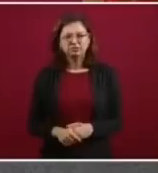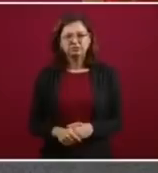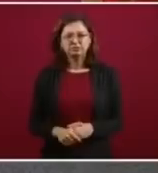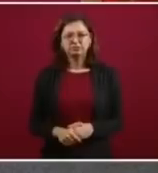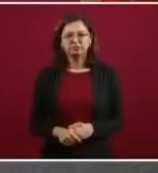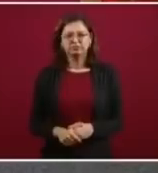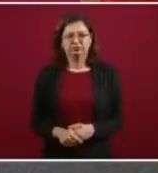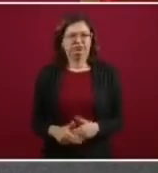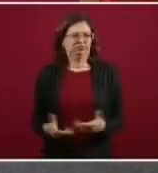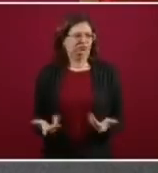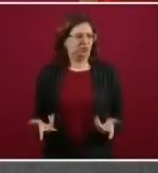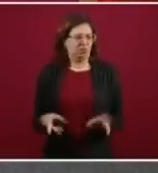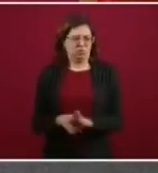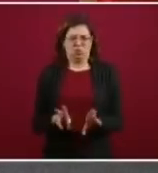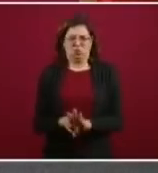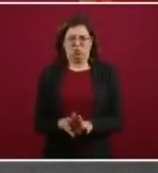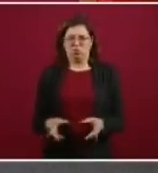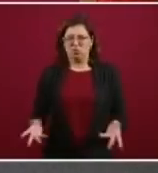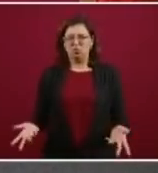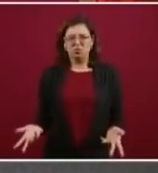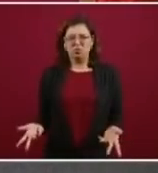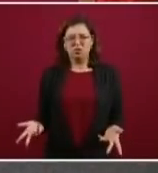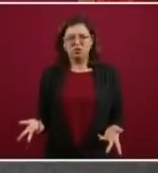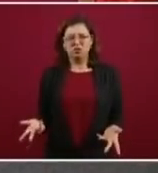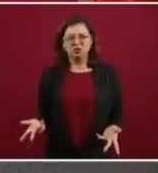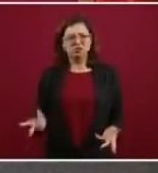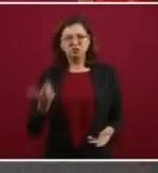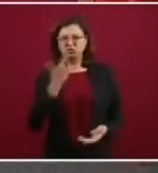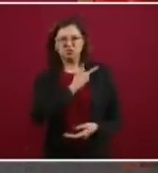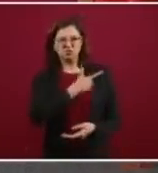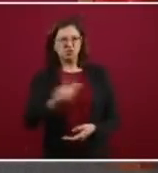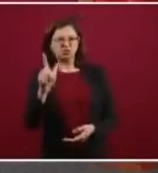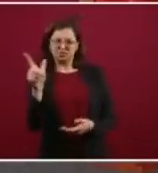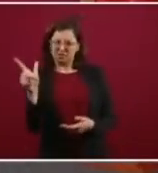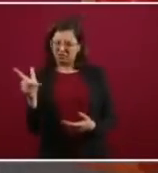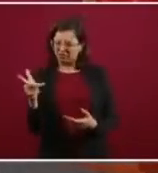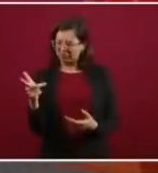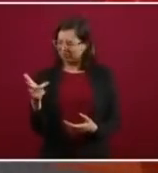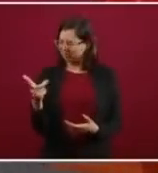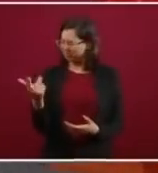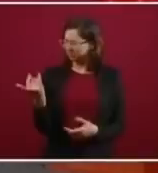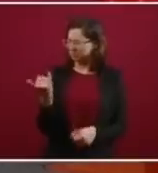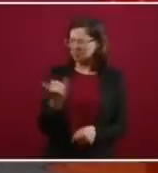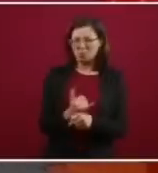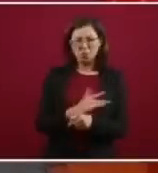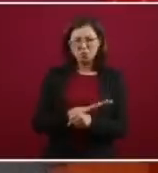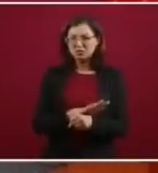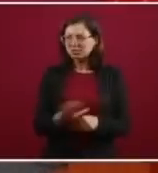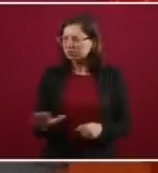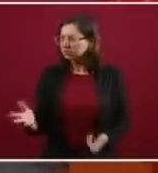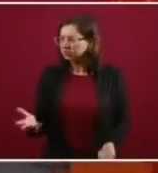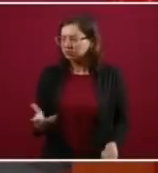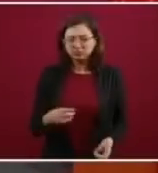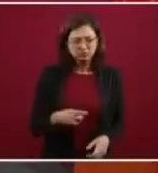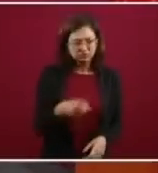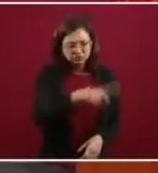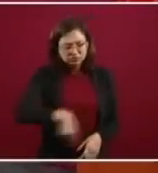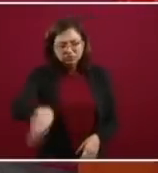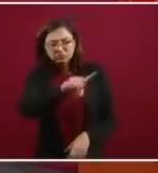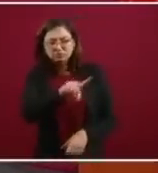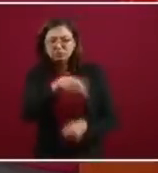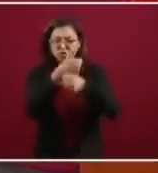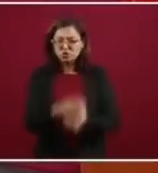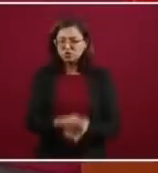¿A quién puede no gustarle que las víctimas